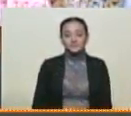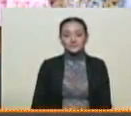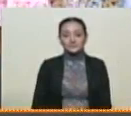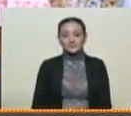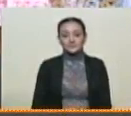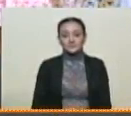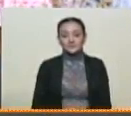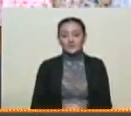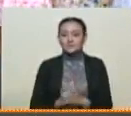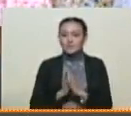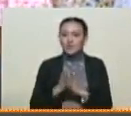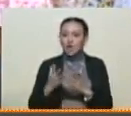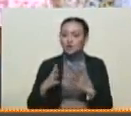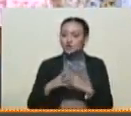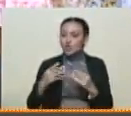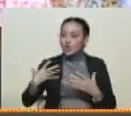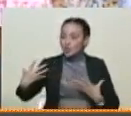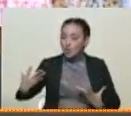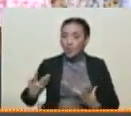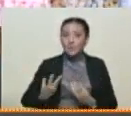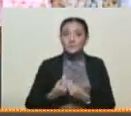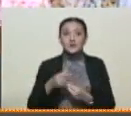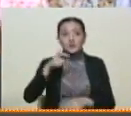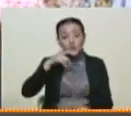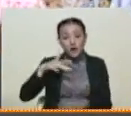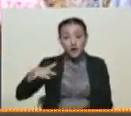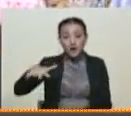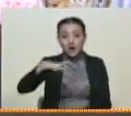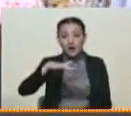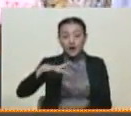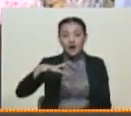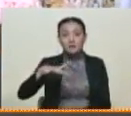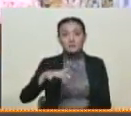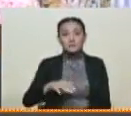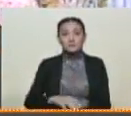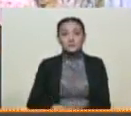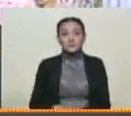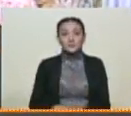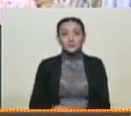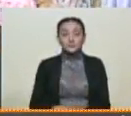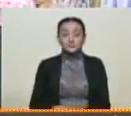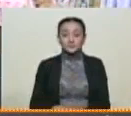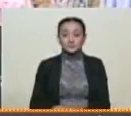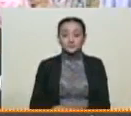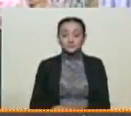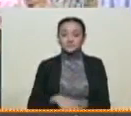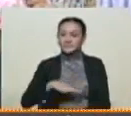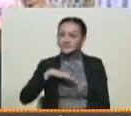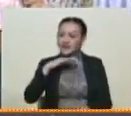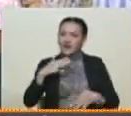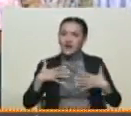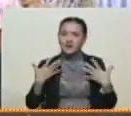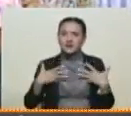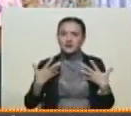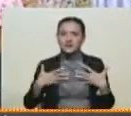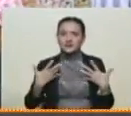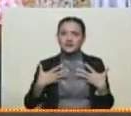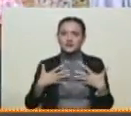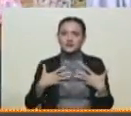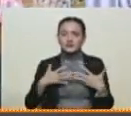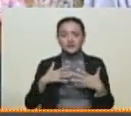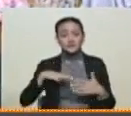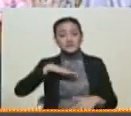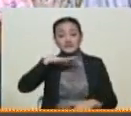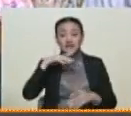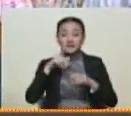conmigo por esas barriadas, por esos campos, por esas ciudades, por esos urbanismos, a llenar de alegría, a llenar de